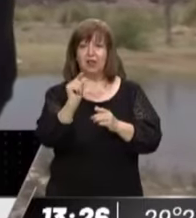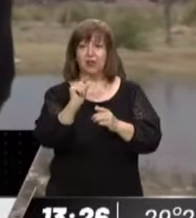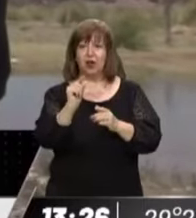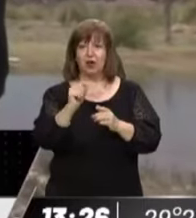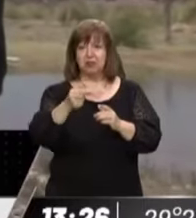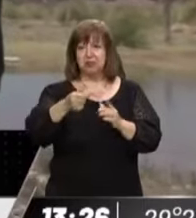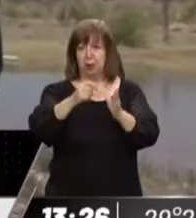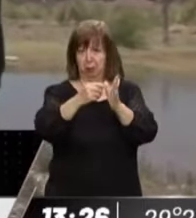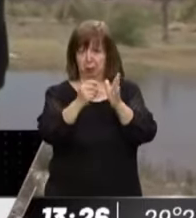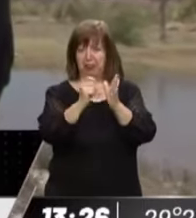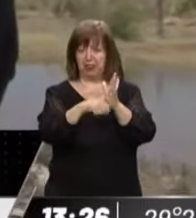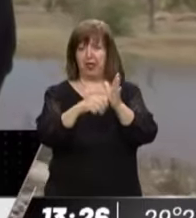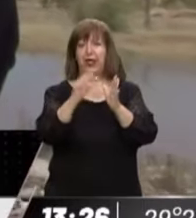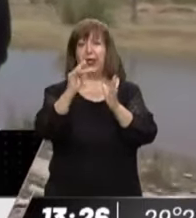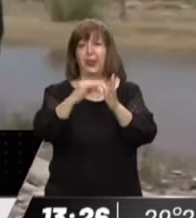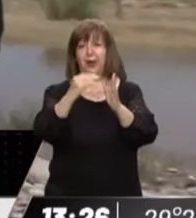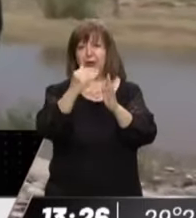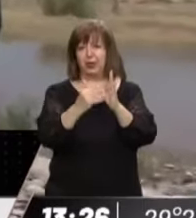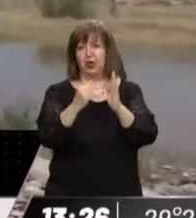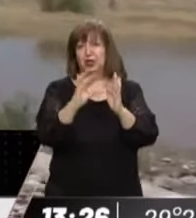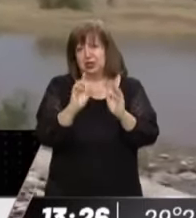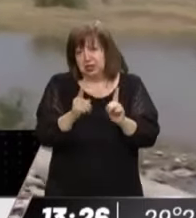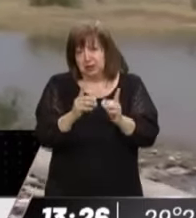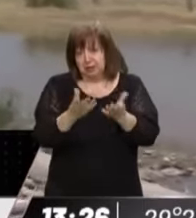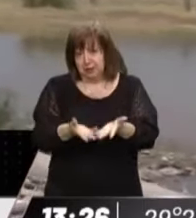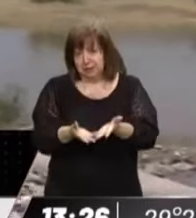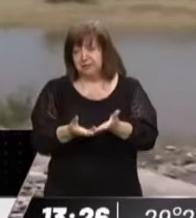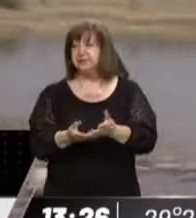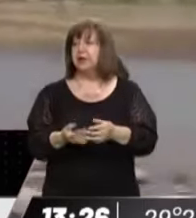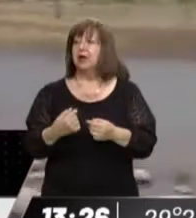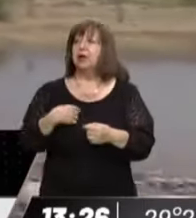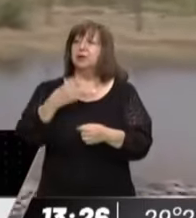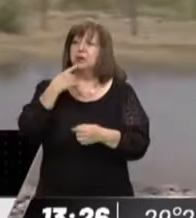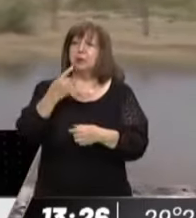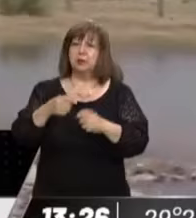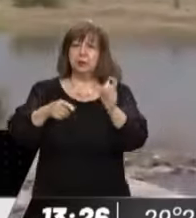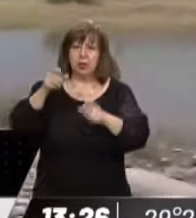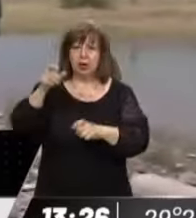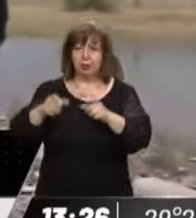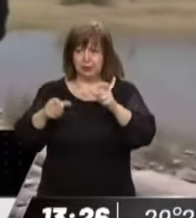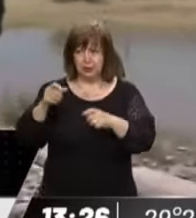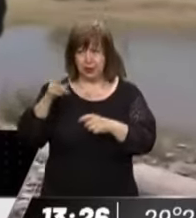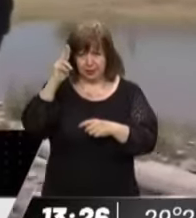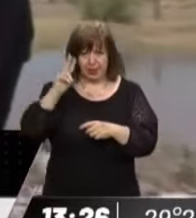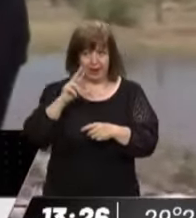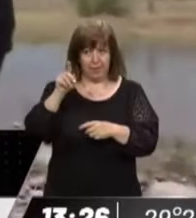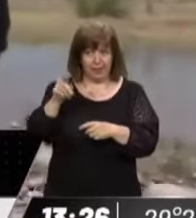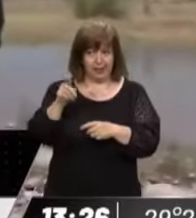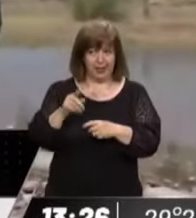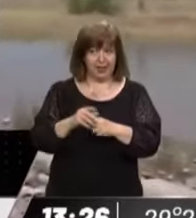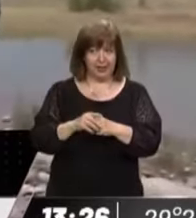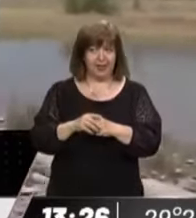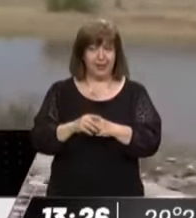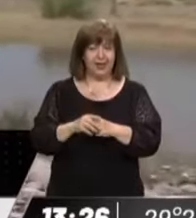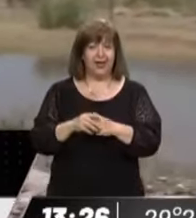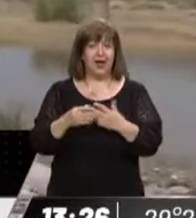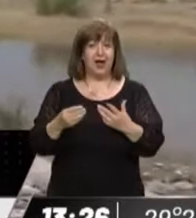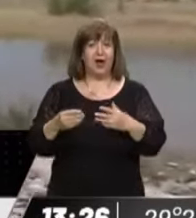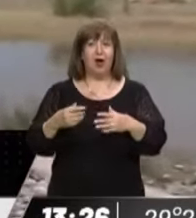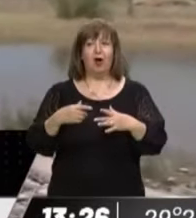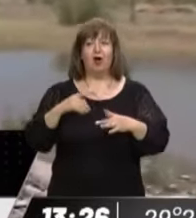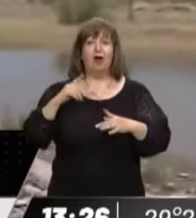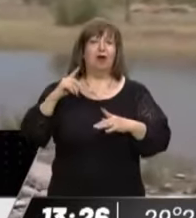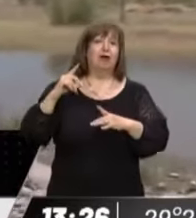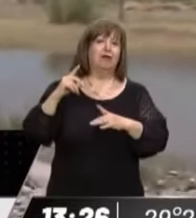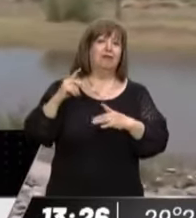acreditar la entrada cuando hay mucha gente 500 personas se portan bien les hacen caso Bueno al ser tan pandito no tenés problema como bañero sí que no se